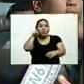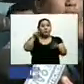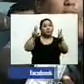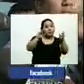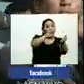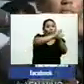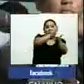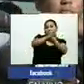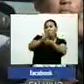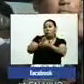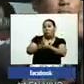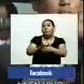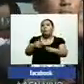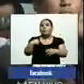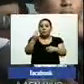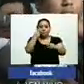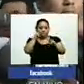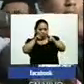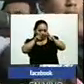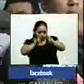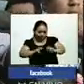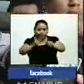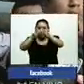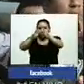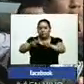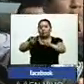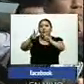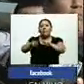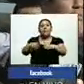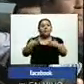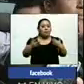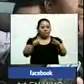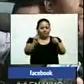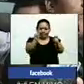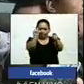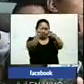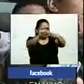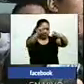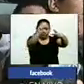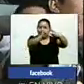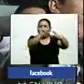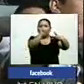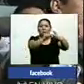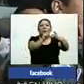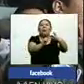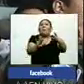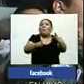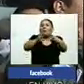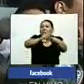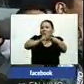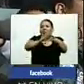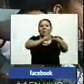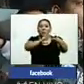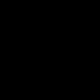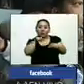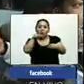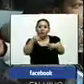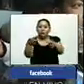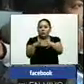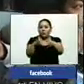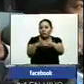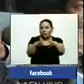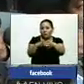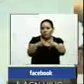Obviamente, con la pericia se va a determinar de manera específica cómo se utilizó por esta empresa